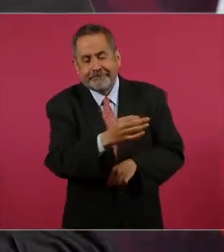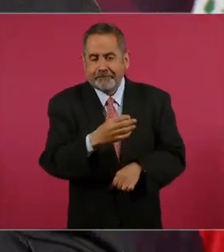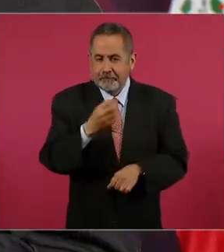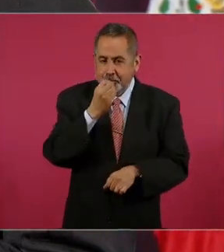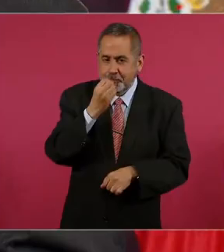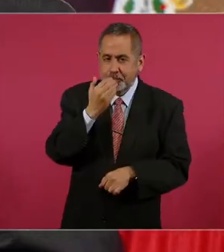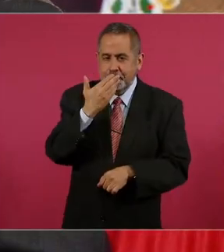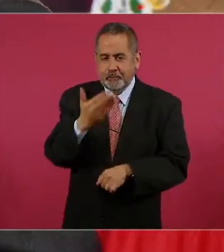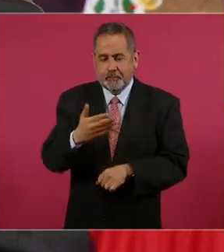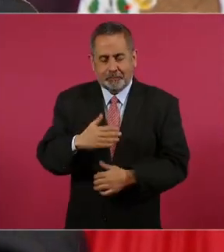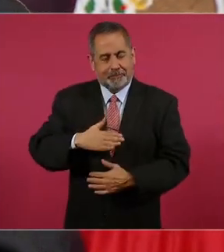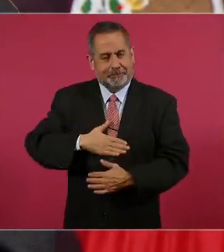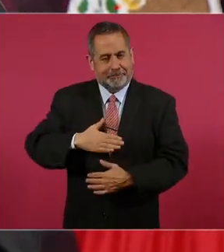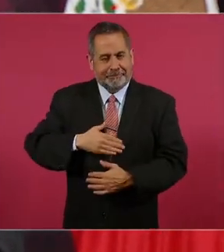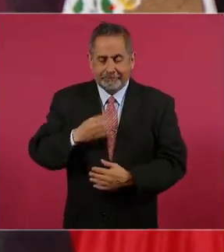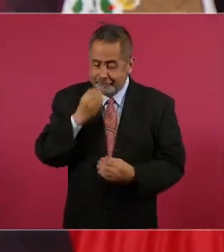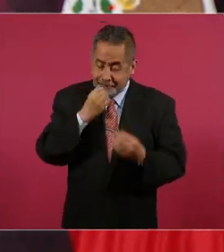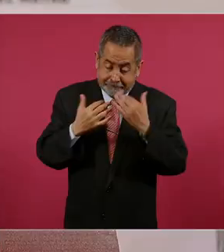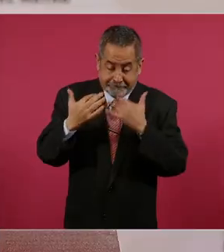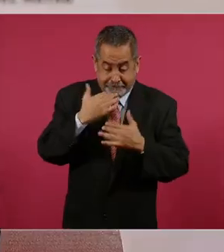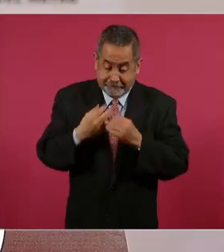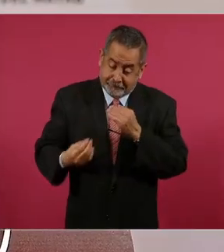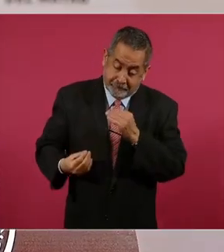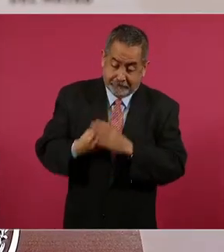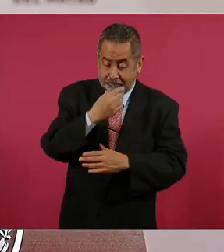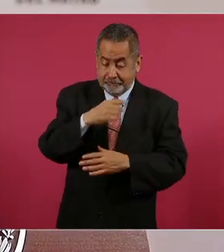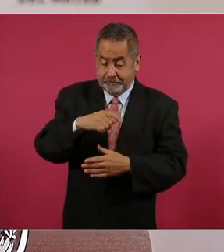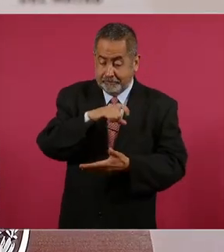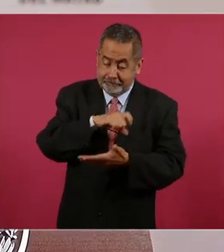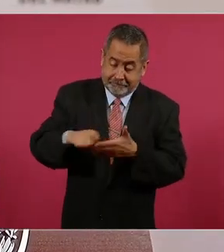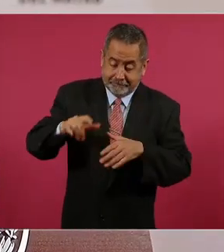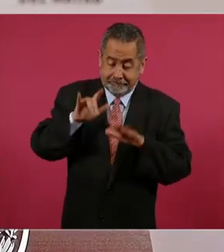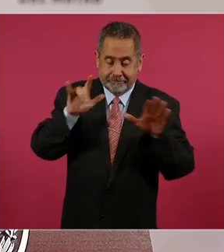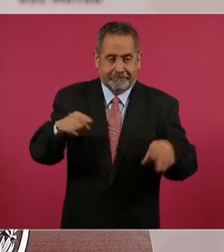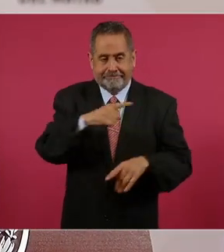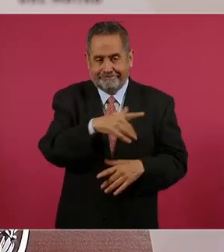con gusto nuestros adversarios